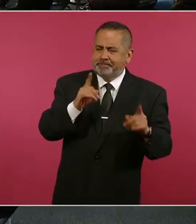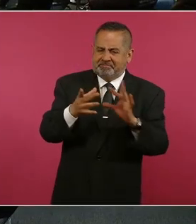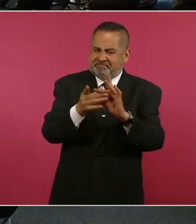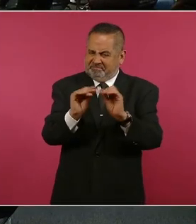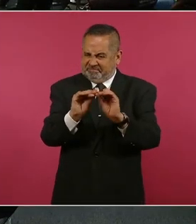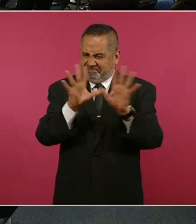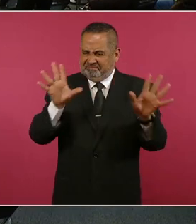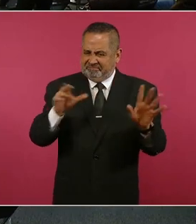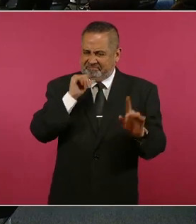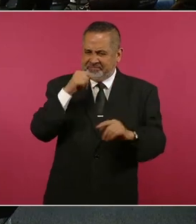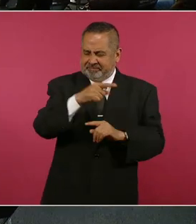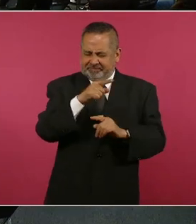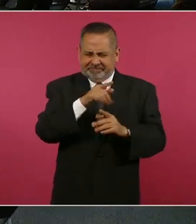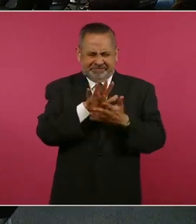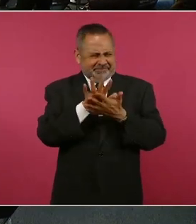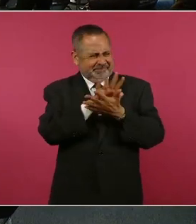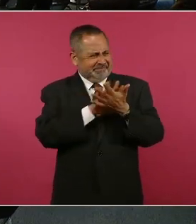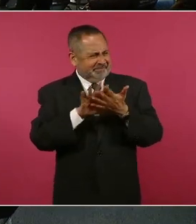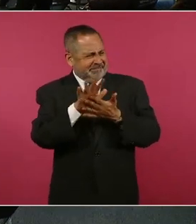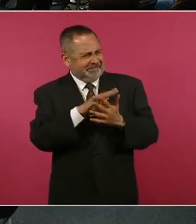definida, ambigua,